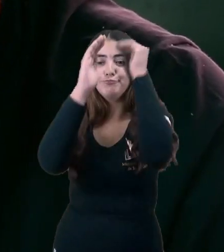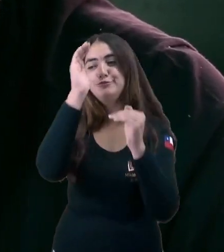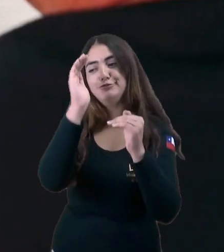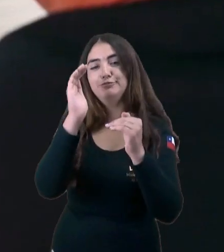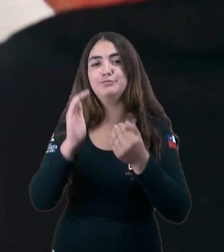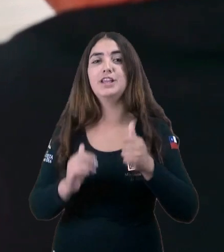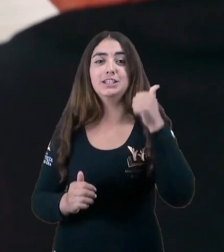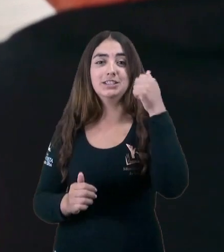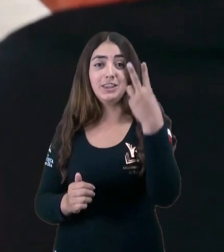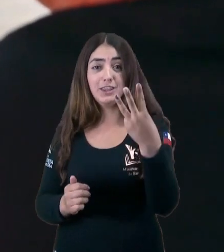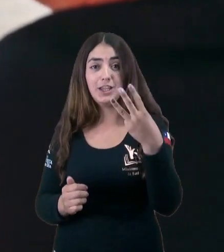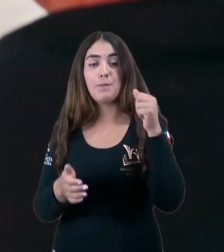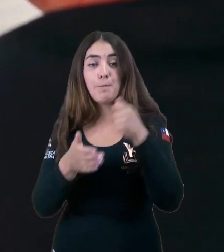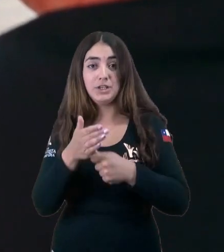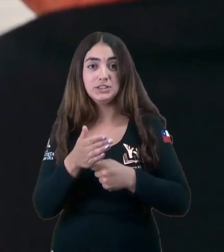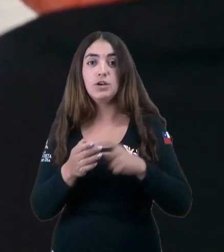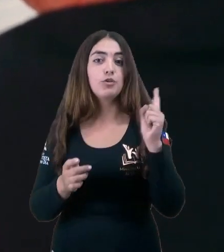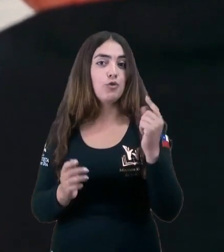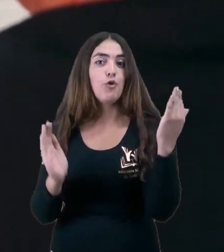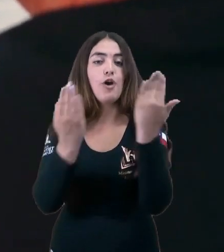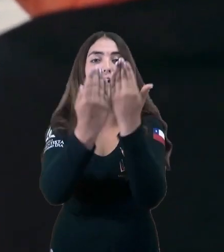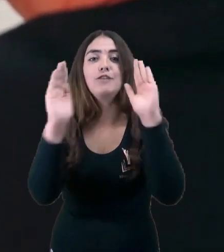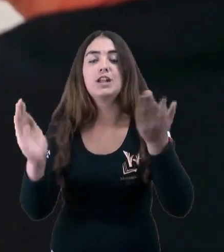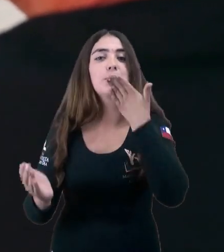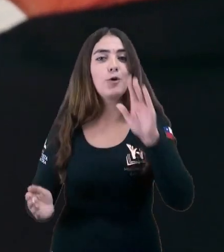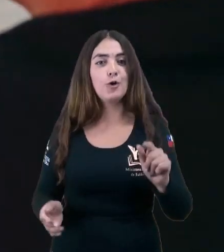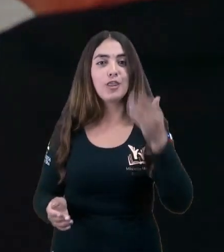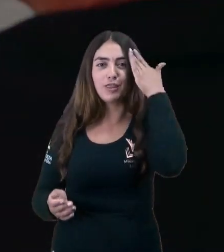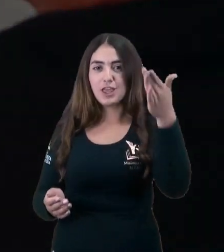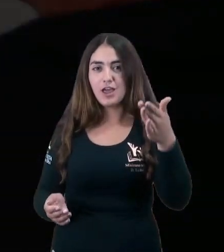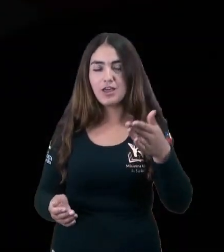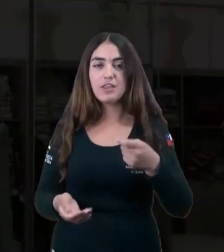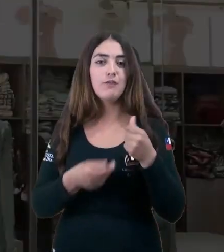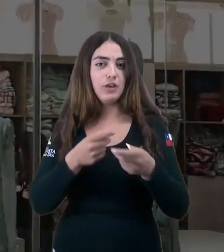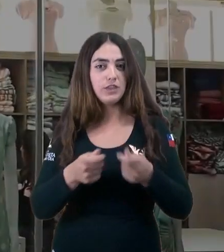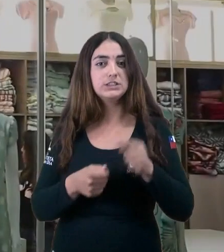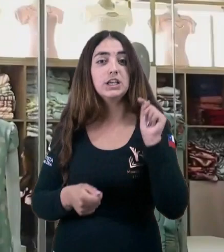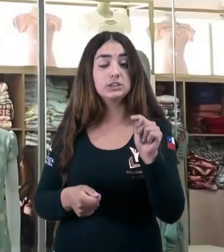quebrar en tres meses por no abrir la tienda en el mejor día de ventas. Eso es lo que ocurrirá.